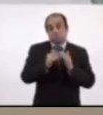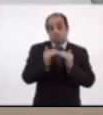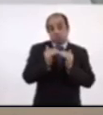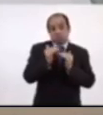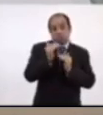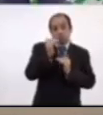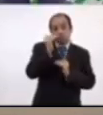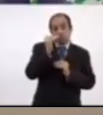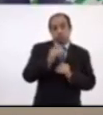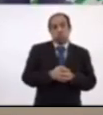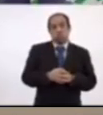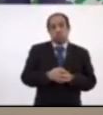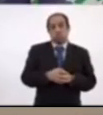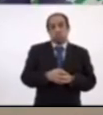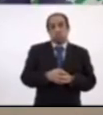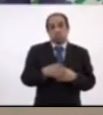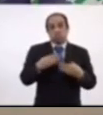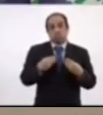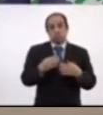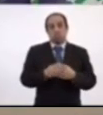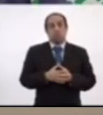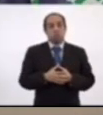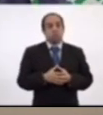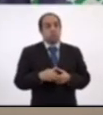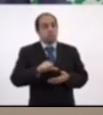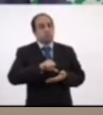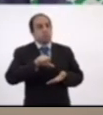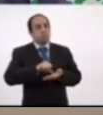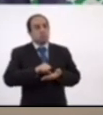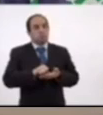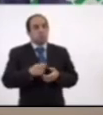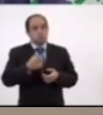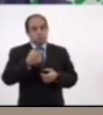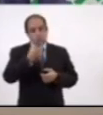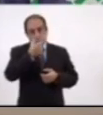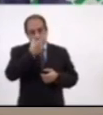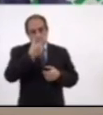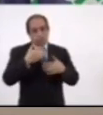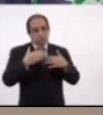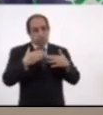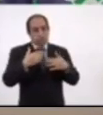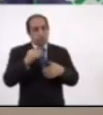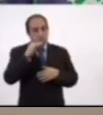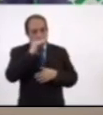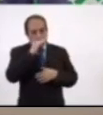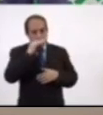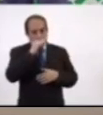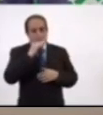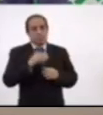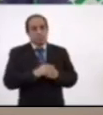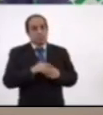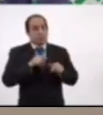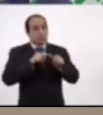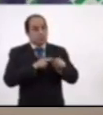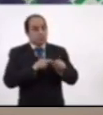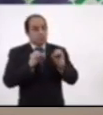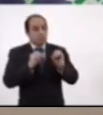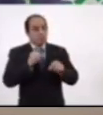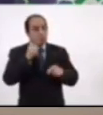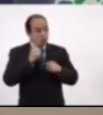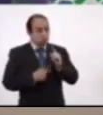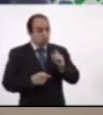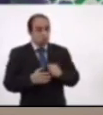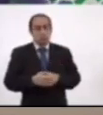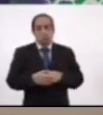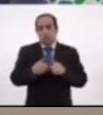aumento. ¿Los centros de oxígeno, de distribución de oxígeno gratuito, permanecen o ya se retiraron?